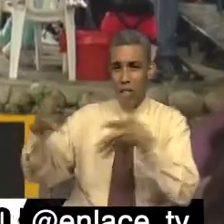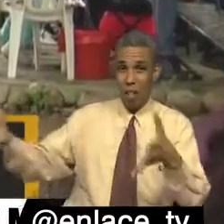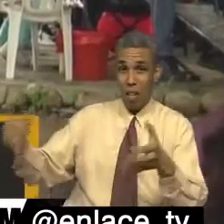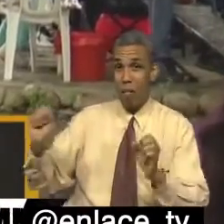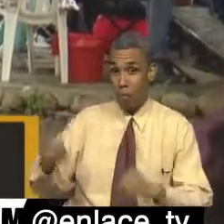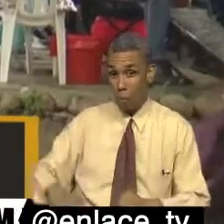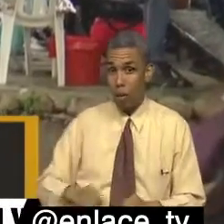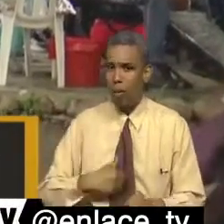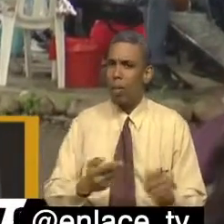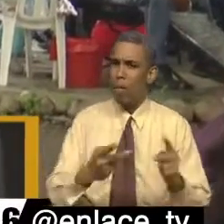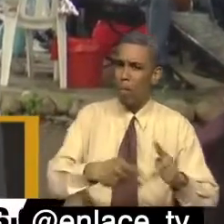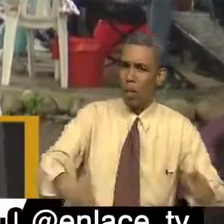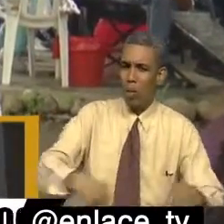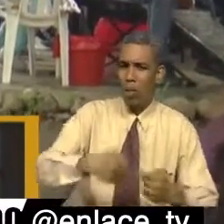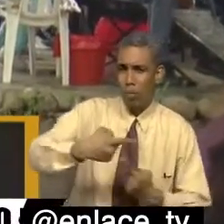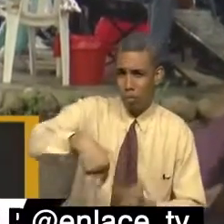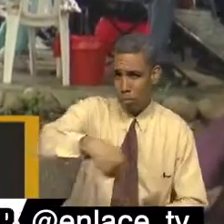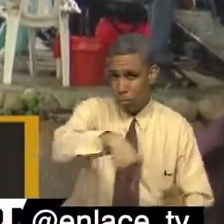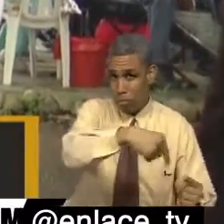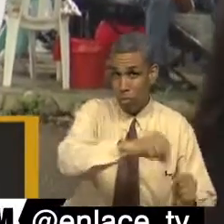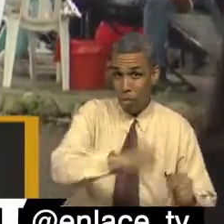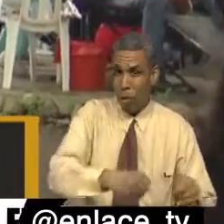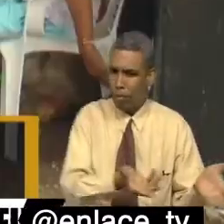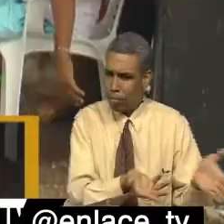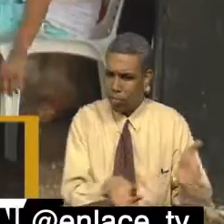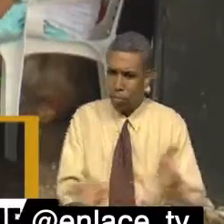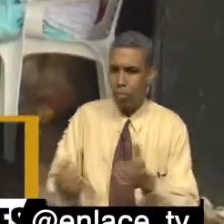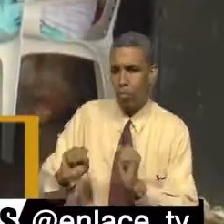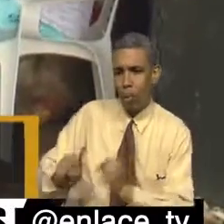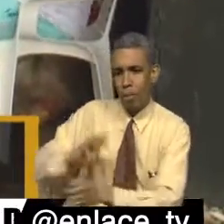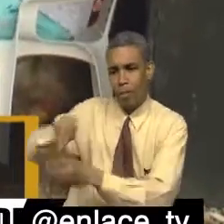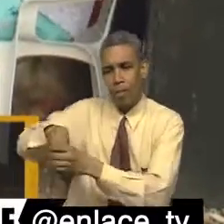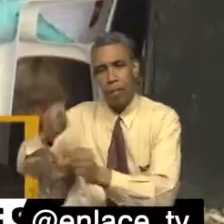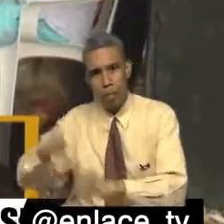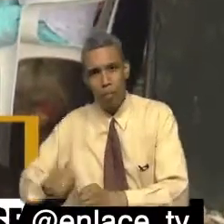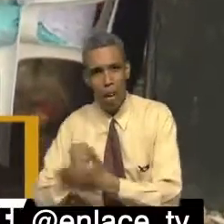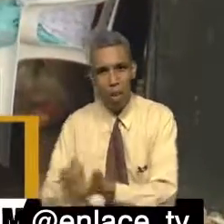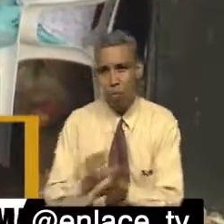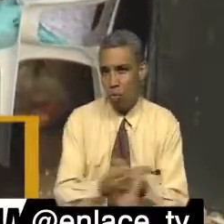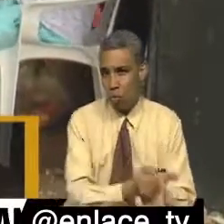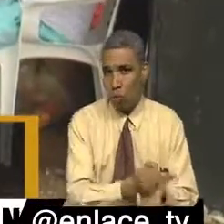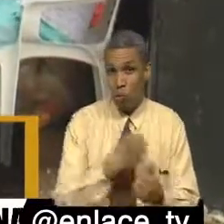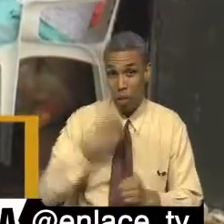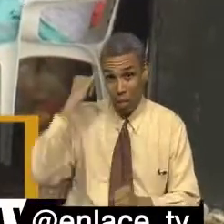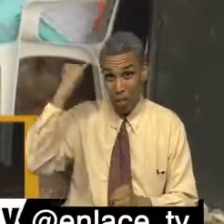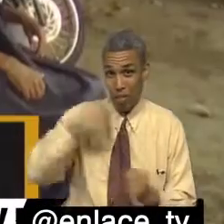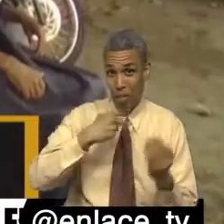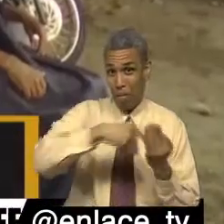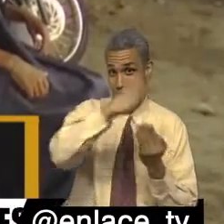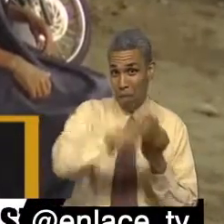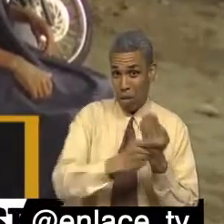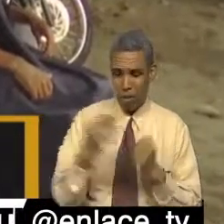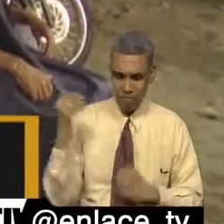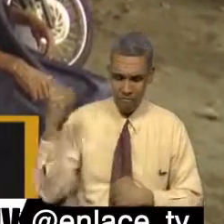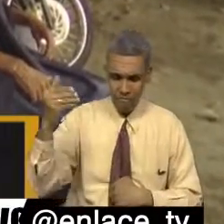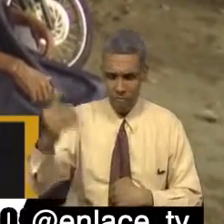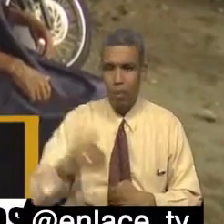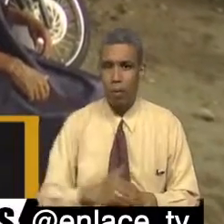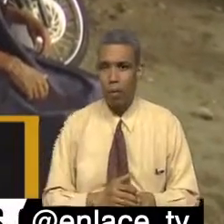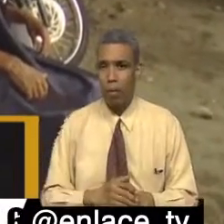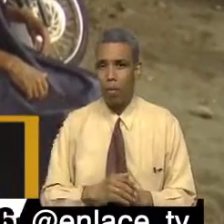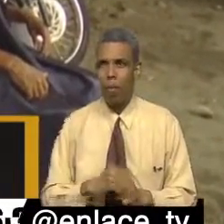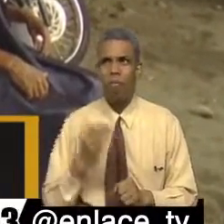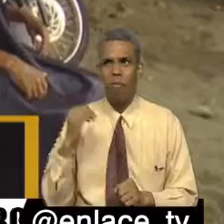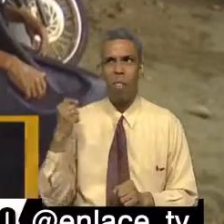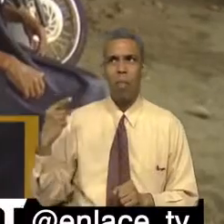estudio minucioso y conocer de primera mano sus problemáticas y necesidades. Ya esta es la segunda jornada que se adelanta con esta